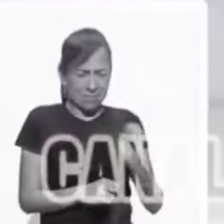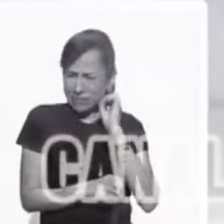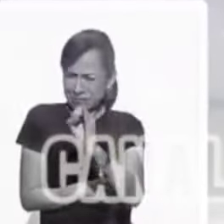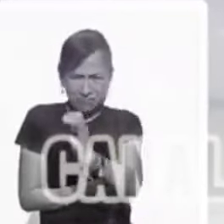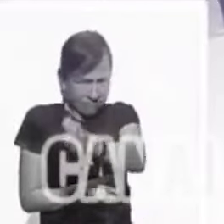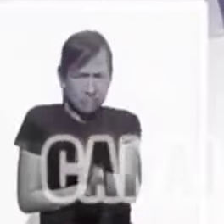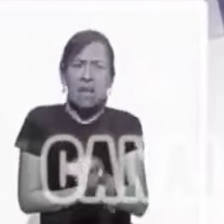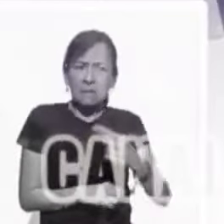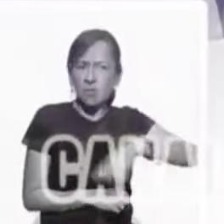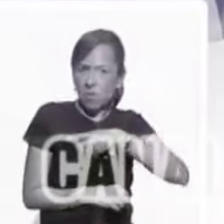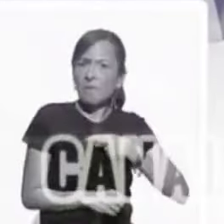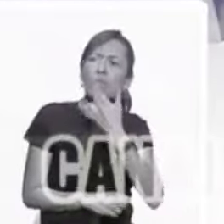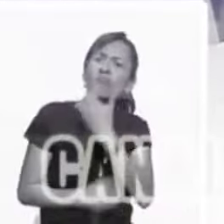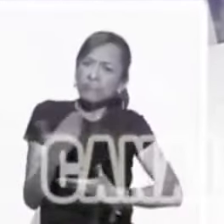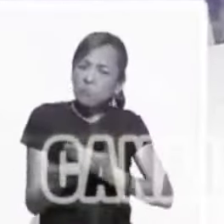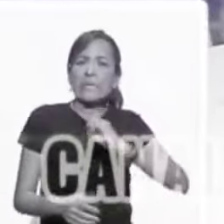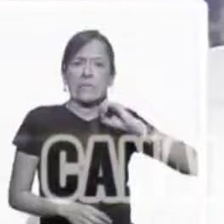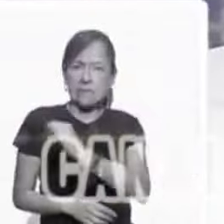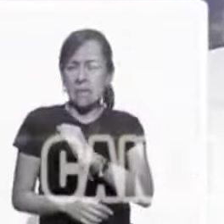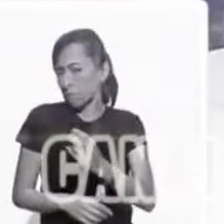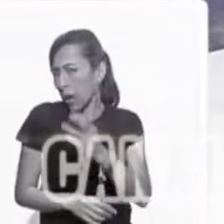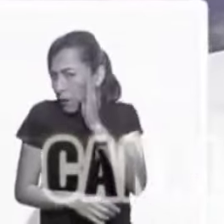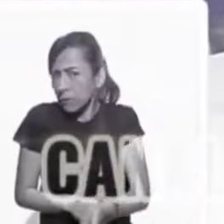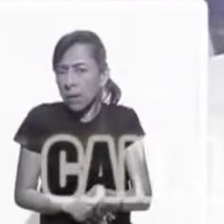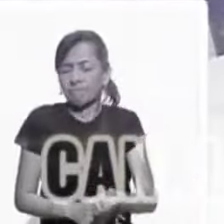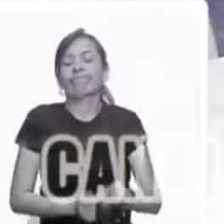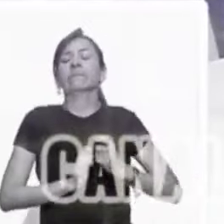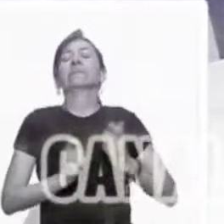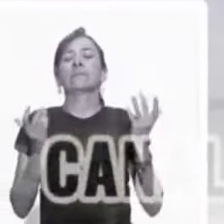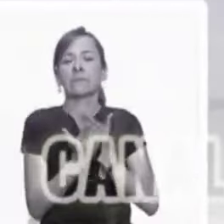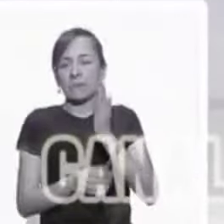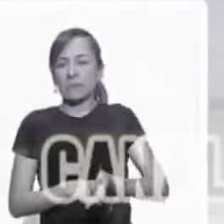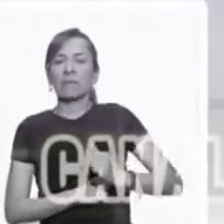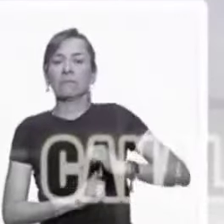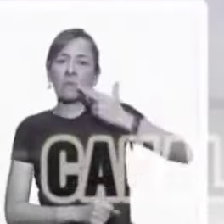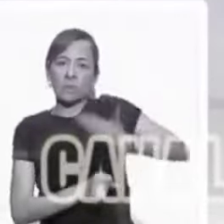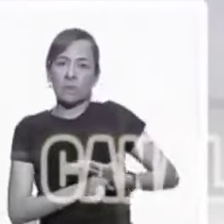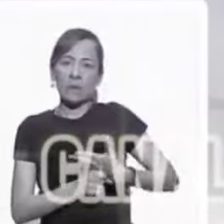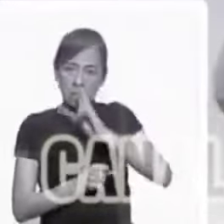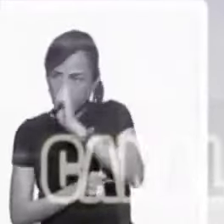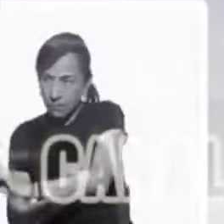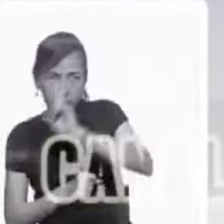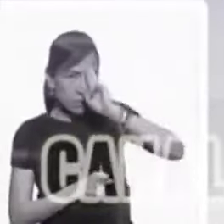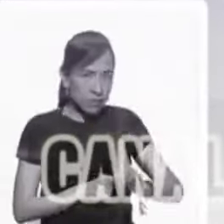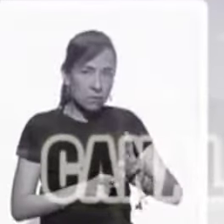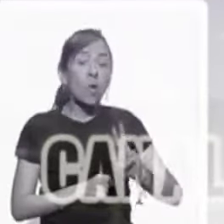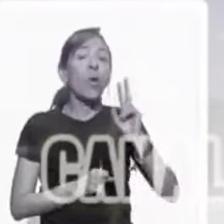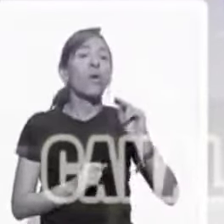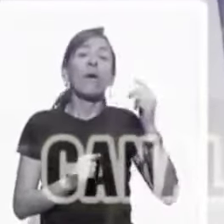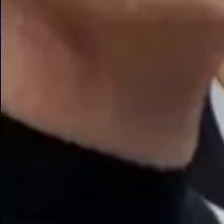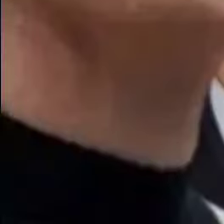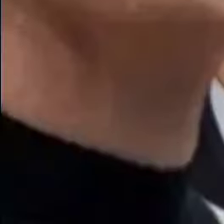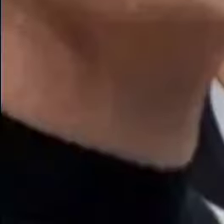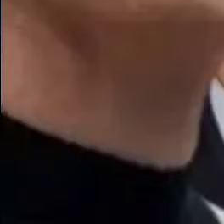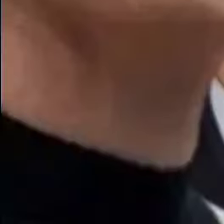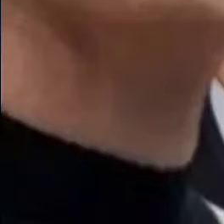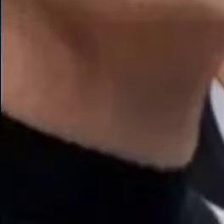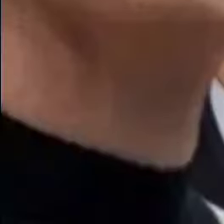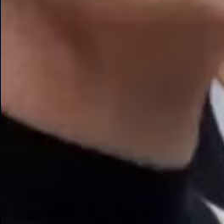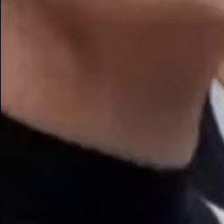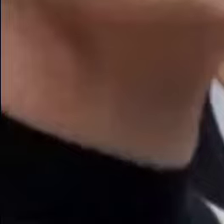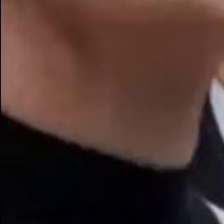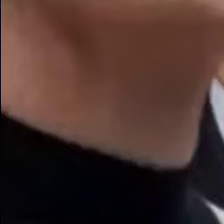tenemos que hacernos cargo precisamente para tener esa relaciones de de respeto mutuo no y no de subordinación Irene Montero Qué gusto tenerte aquí